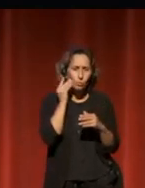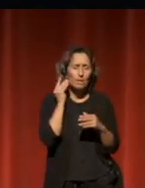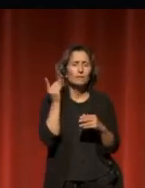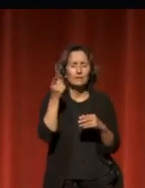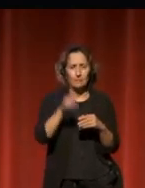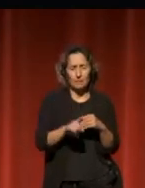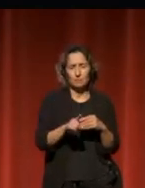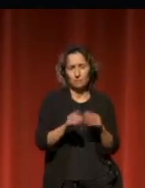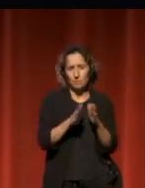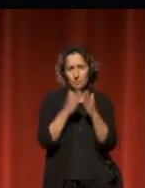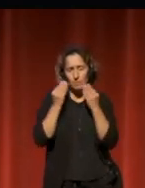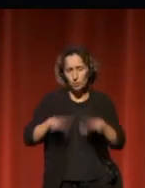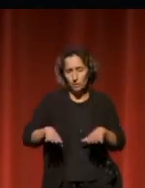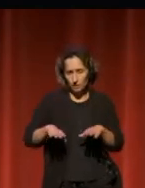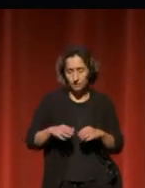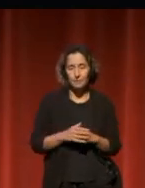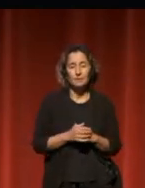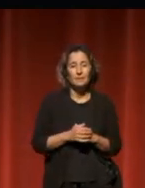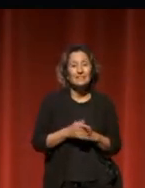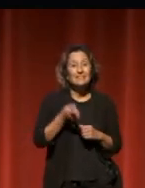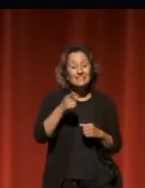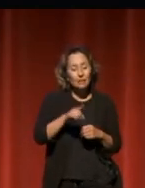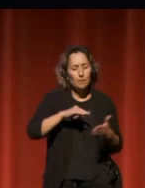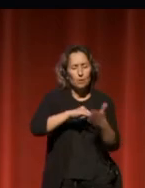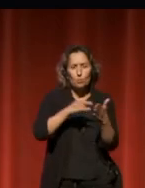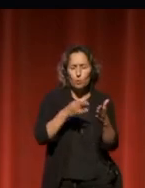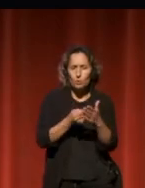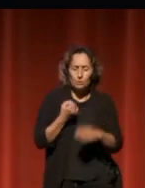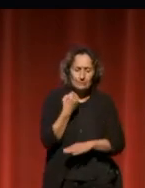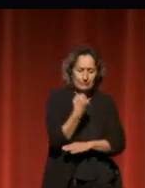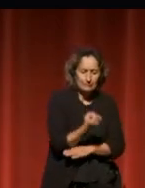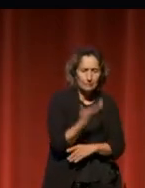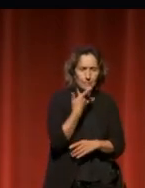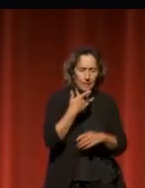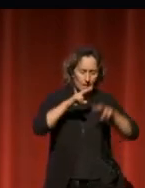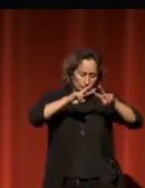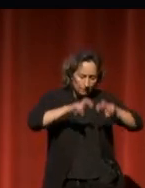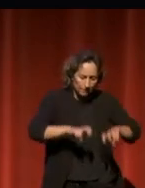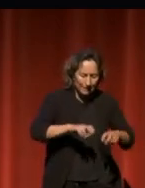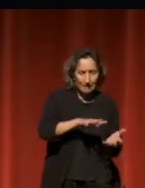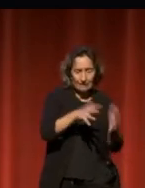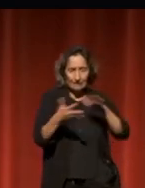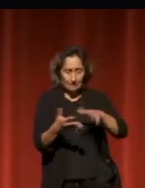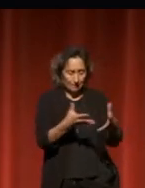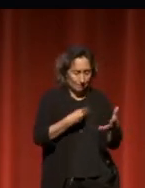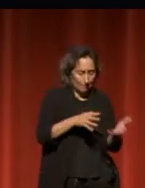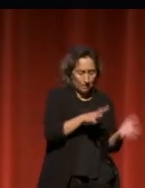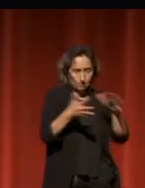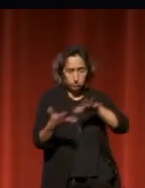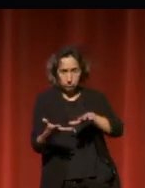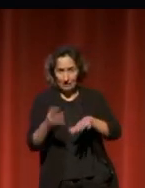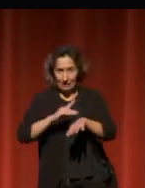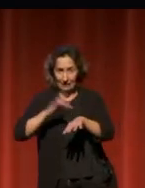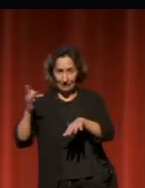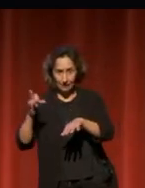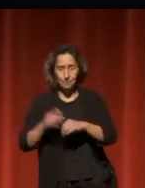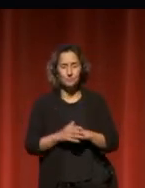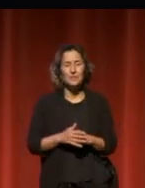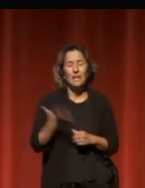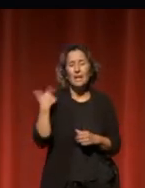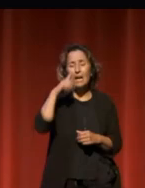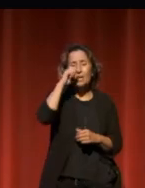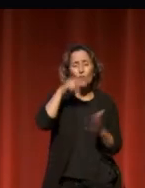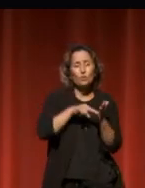participar en la elaboración de políticas de digitalización y preservación. Desde el año 2022 ha asumido el cargo